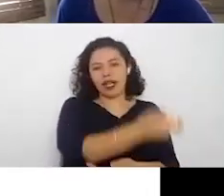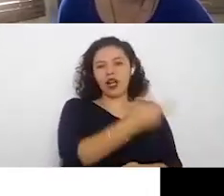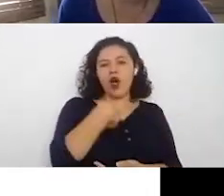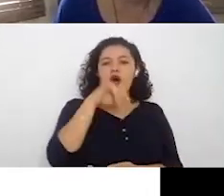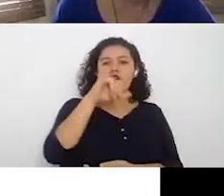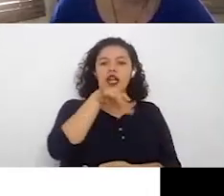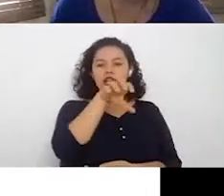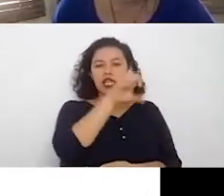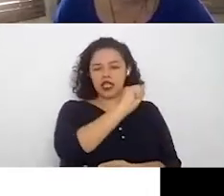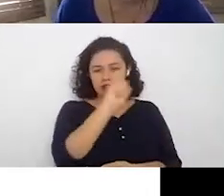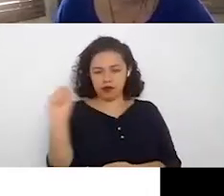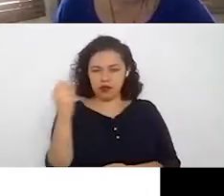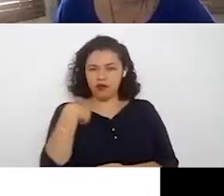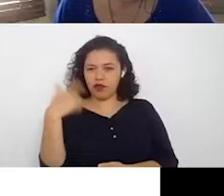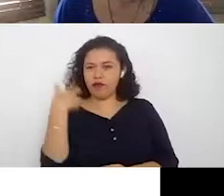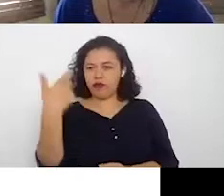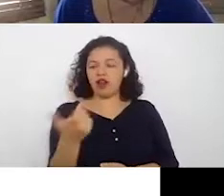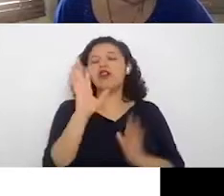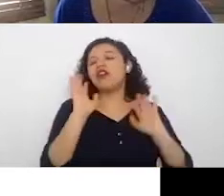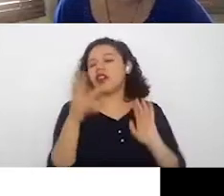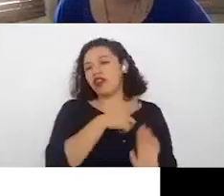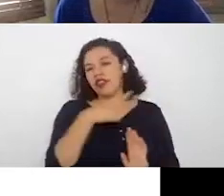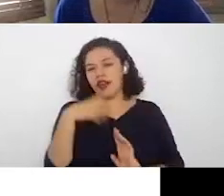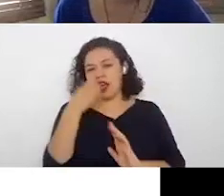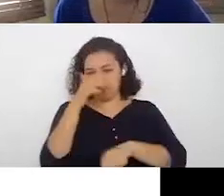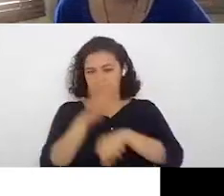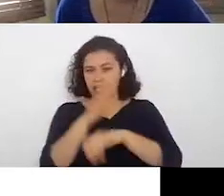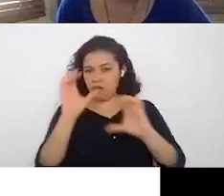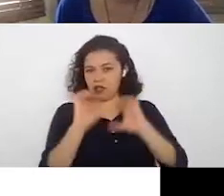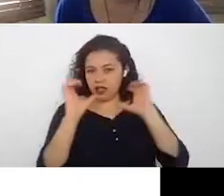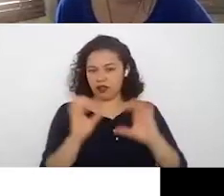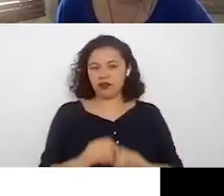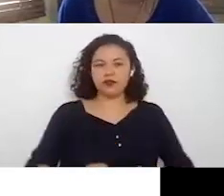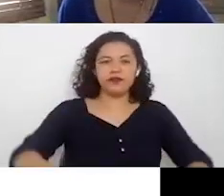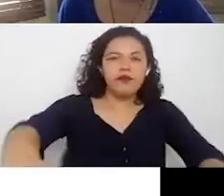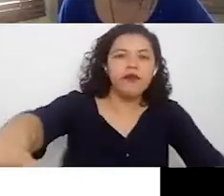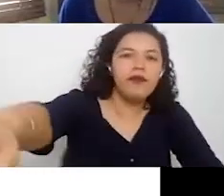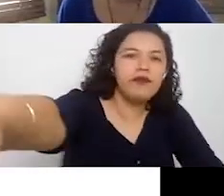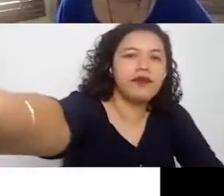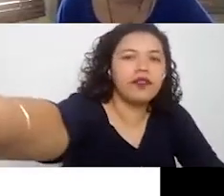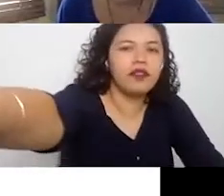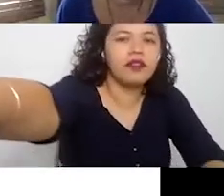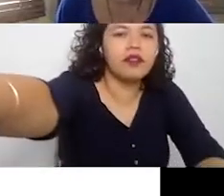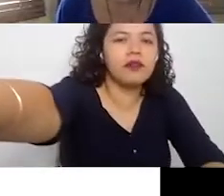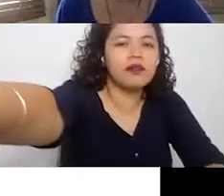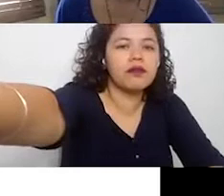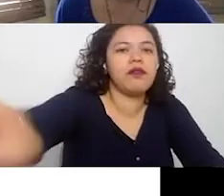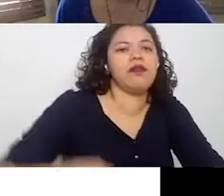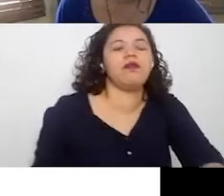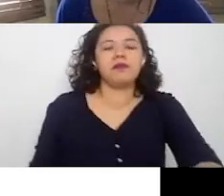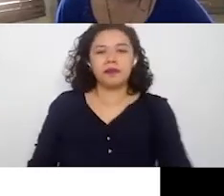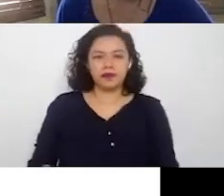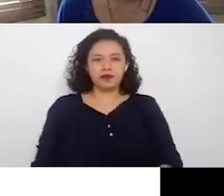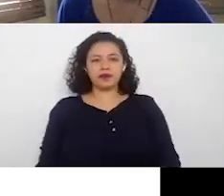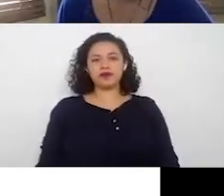son administrativas. Ojo con esto. Son administrativos, es un gasto administrativo y es